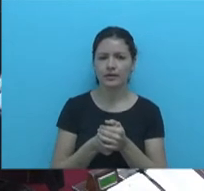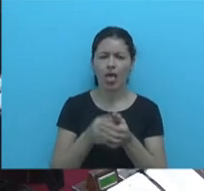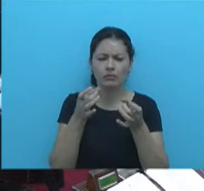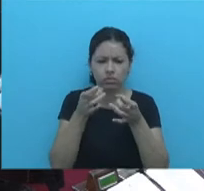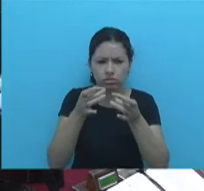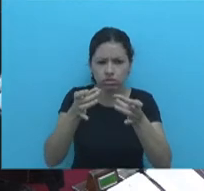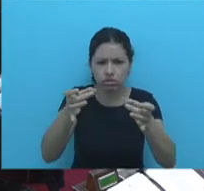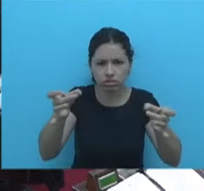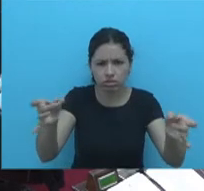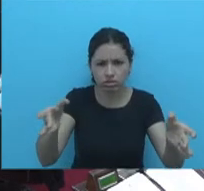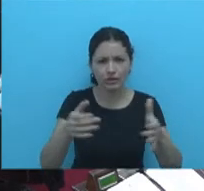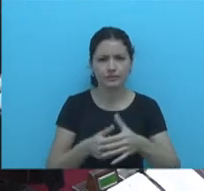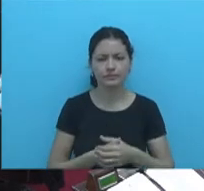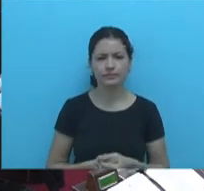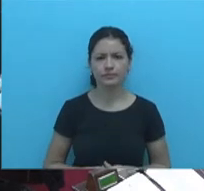transmiten.